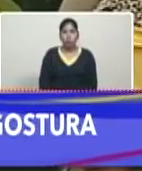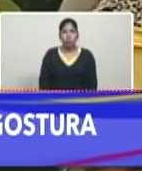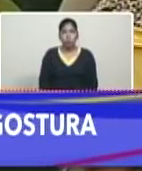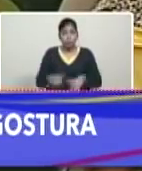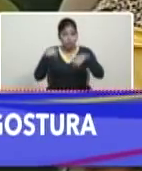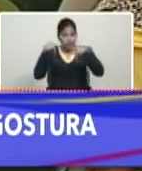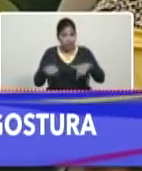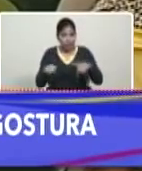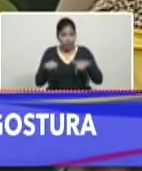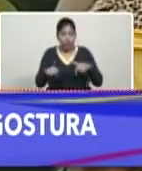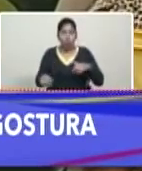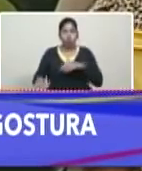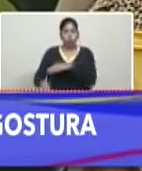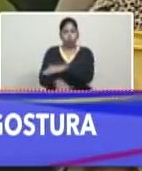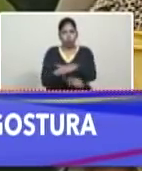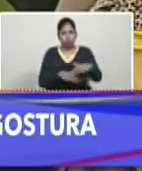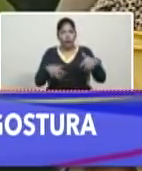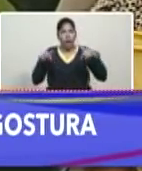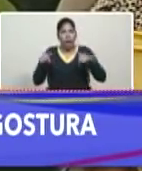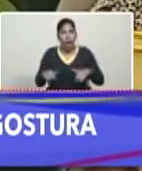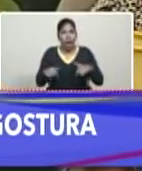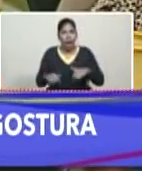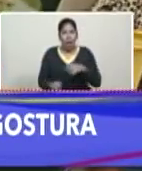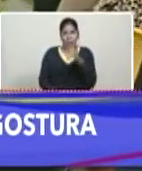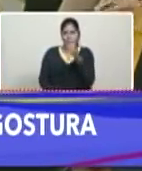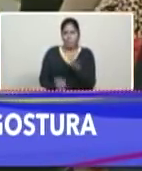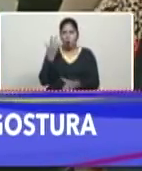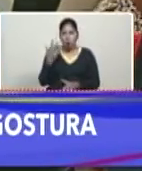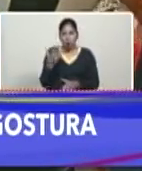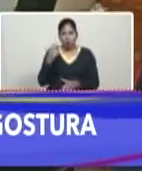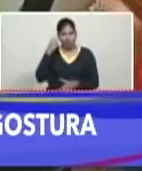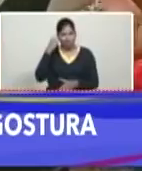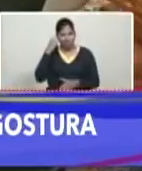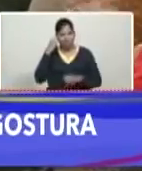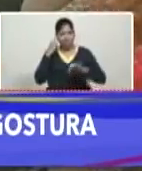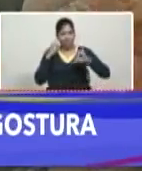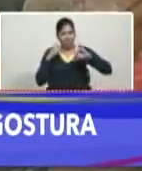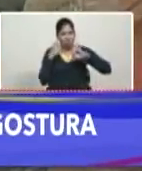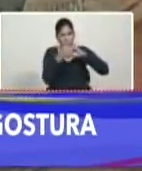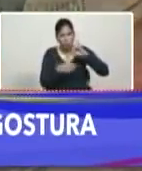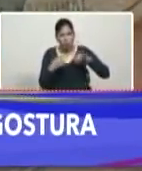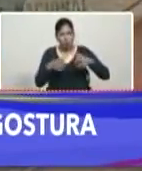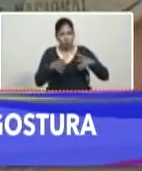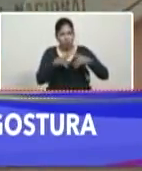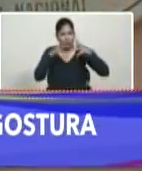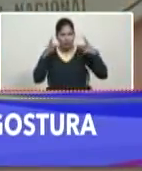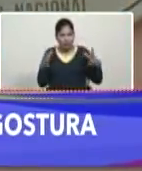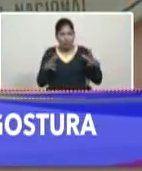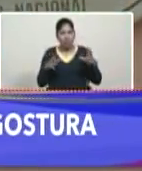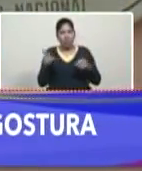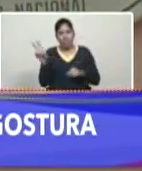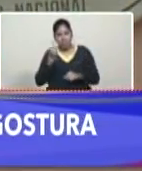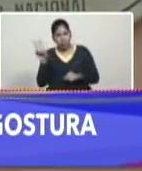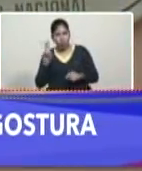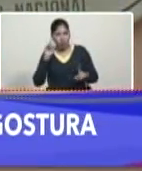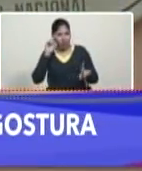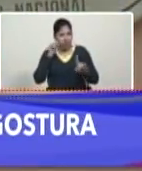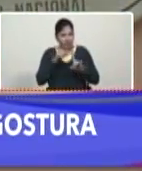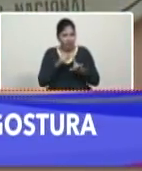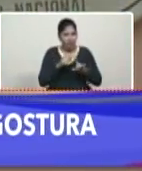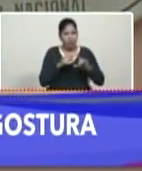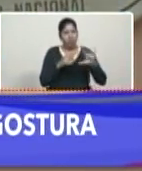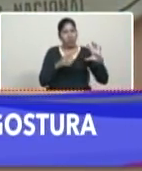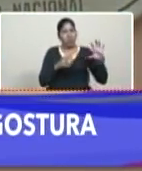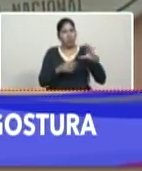aquí se fundó la Gran Colombia, que fue la primera gran república con visión latinoamericanista.